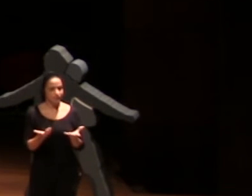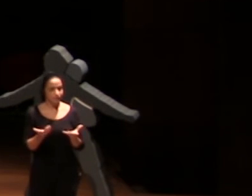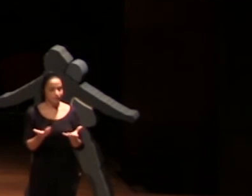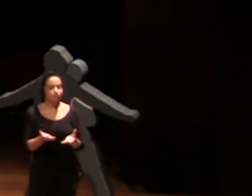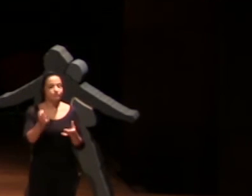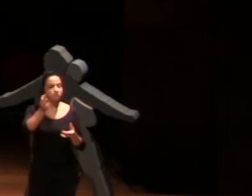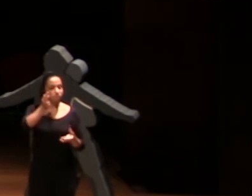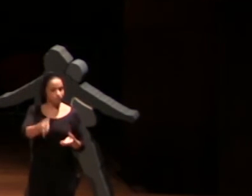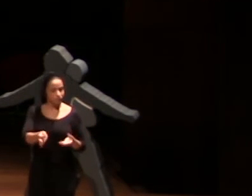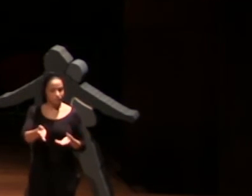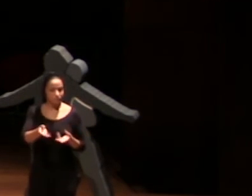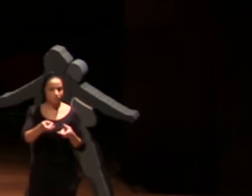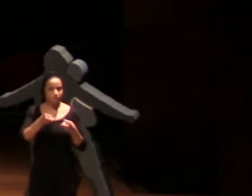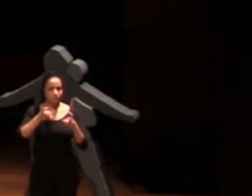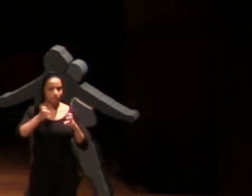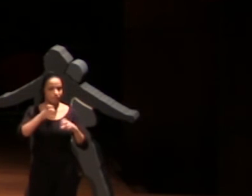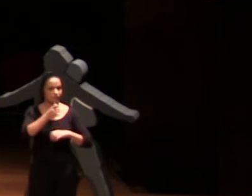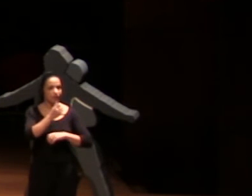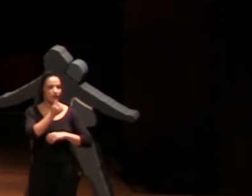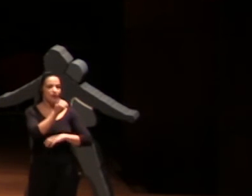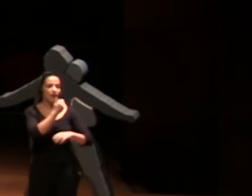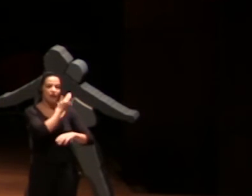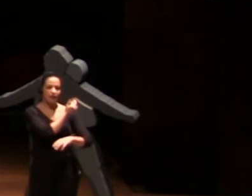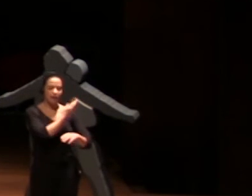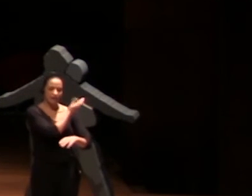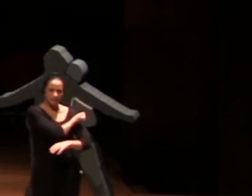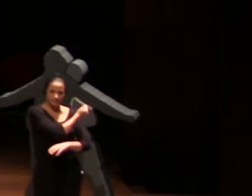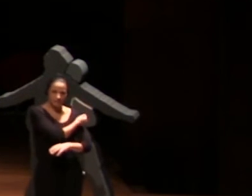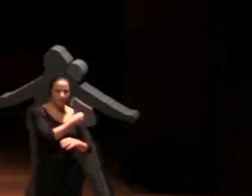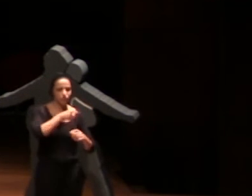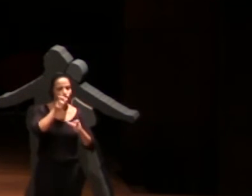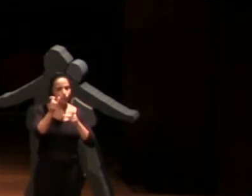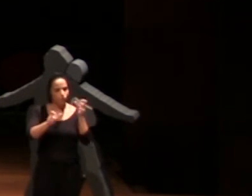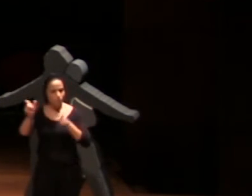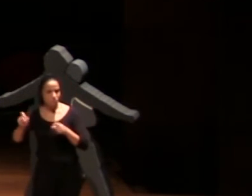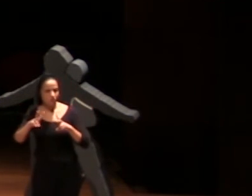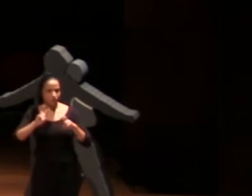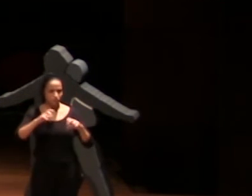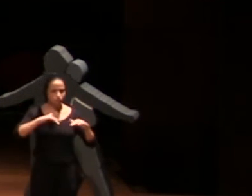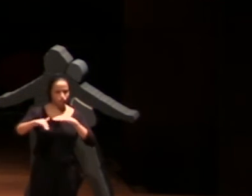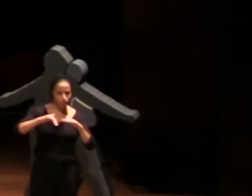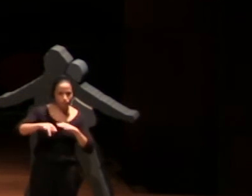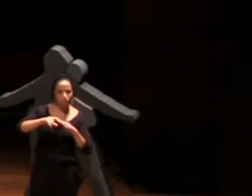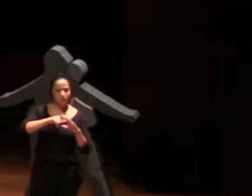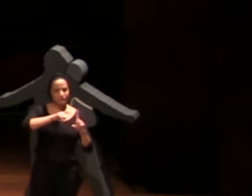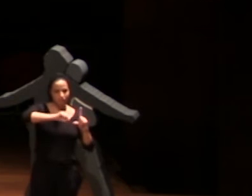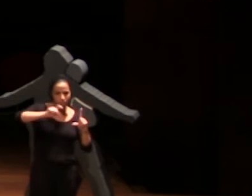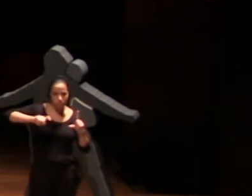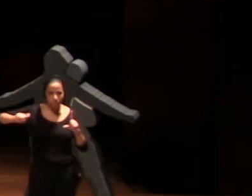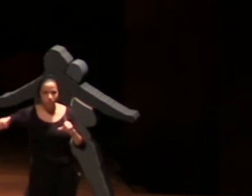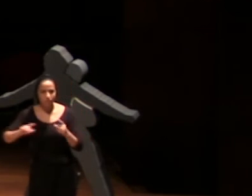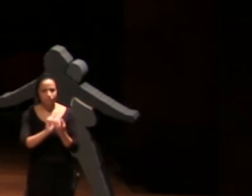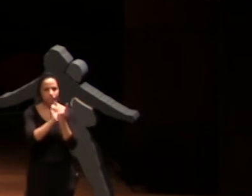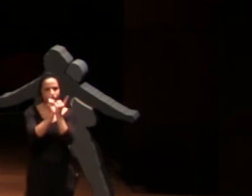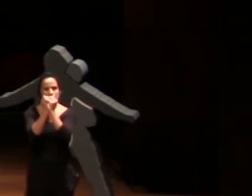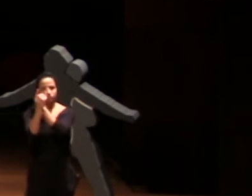Es cierto que la evolución de los registros de movimiento humano han variado mucho y creo que esto es conocido por todos, pero para mí la